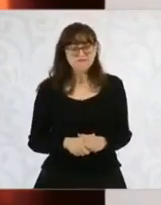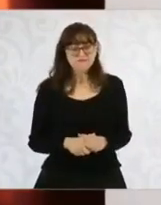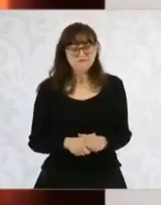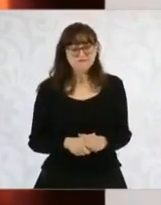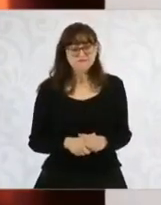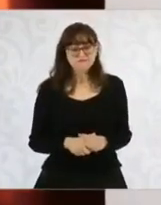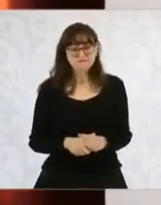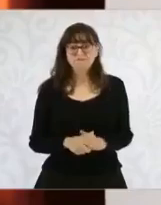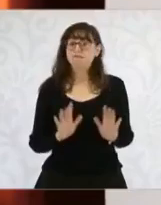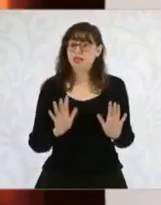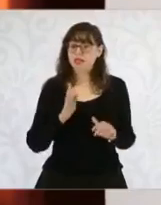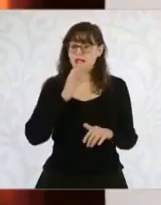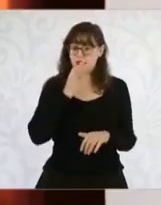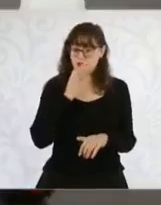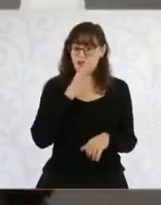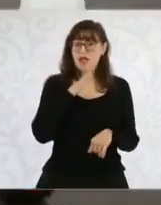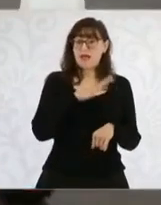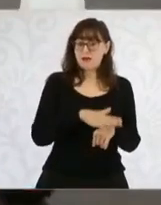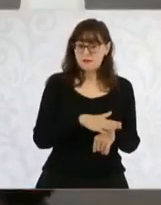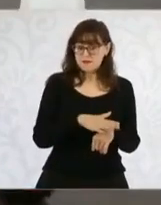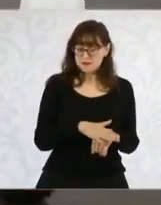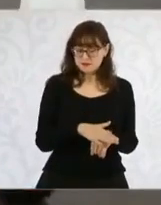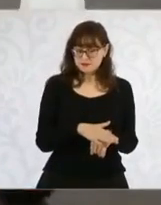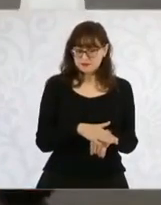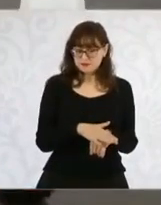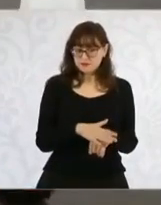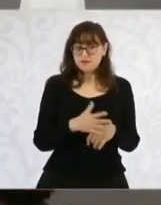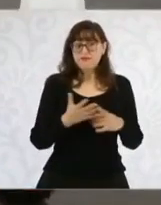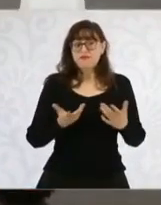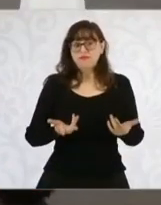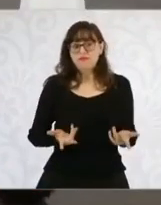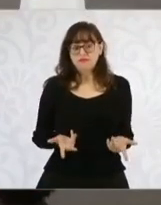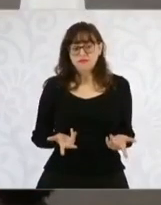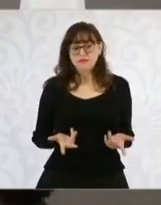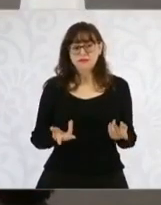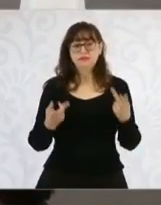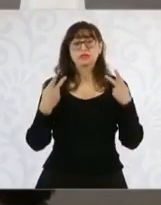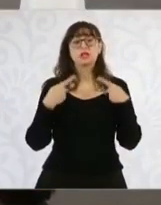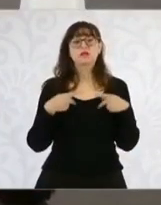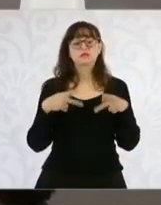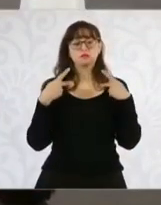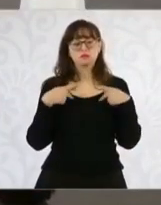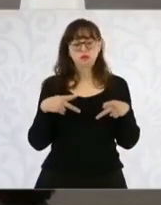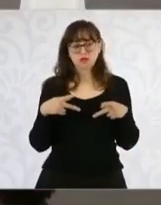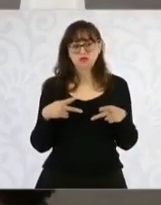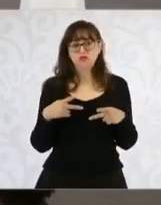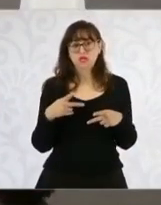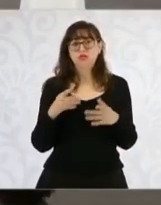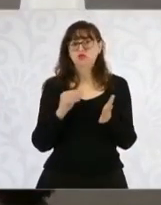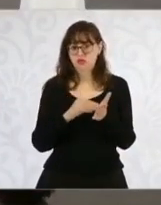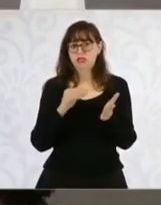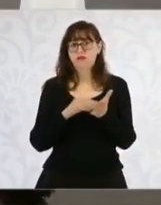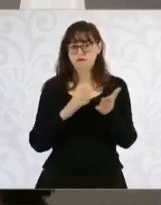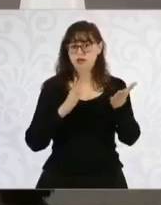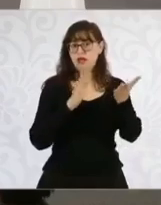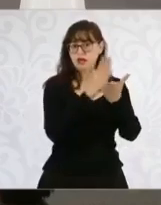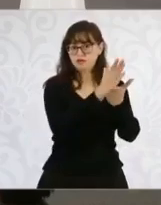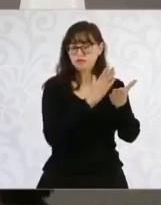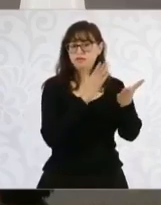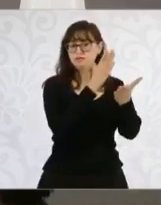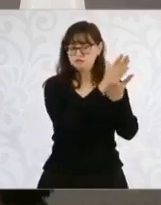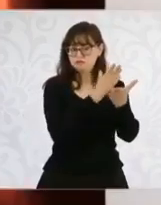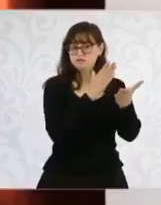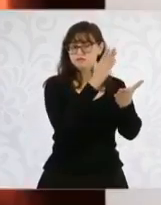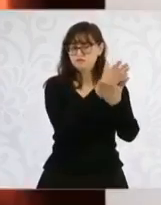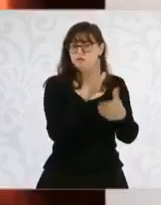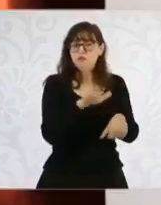Por cierto la mitad de los que arriban es a través de una cita legalmente otorgada por el programa de